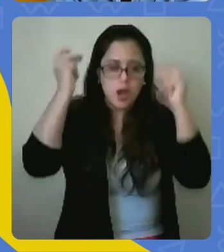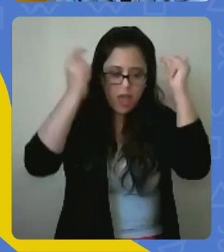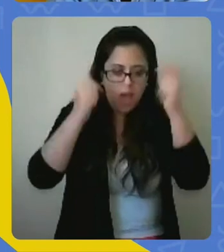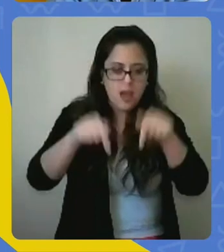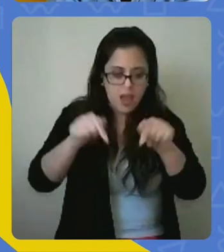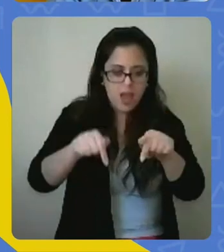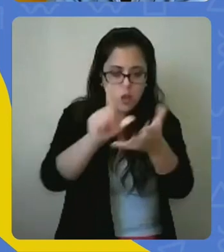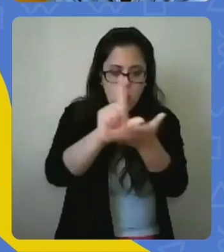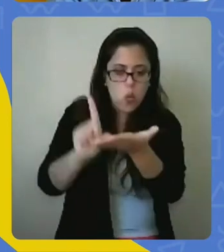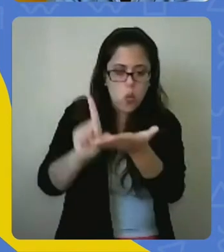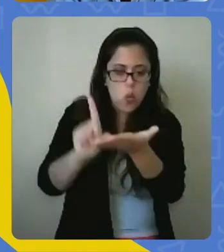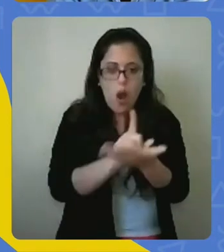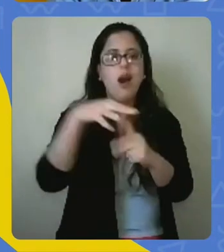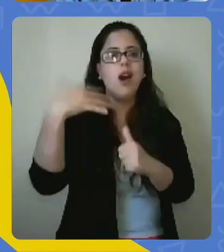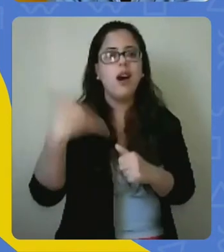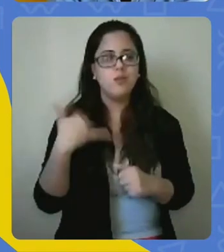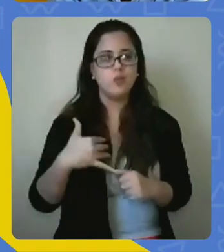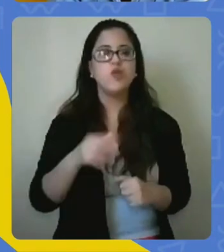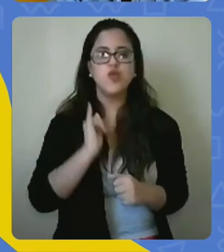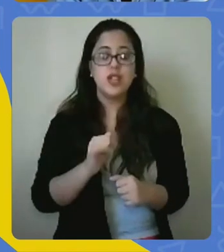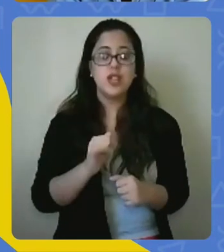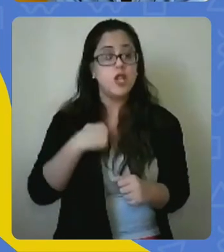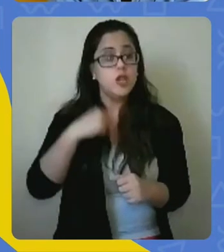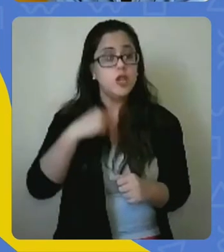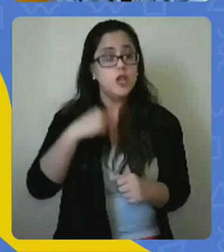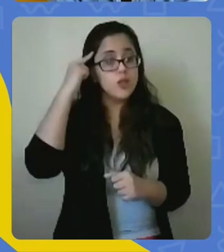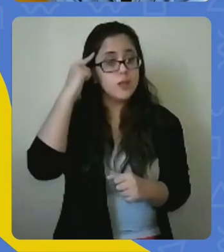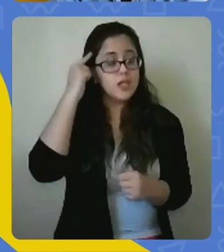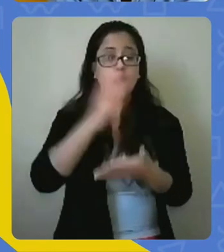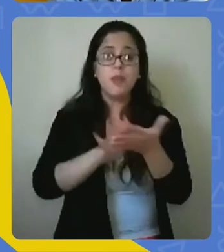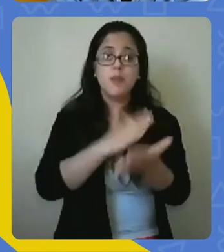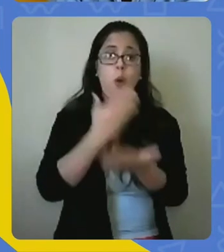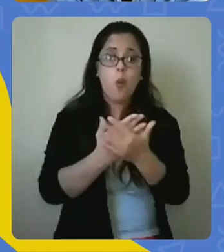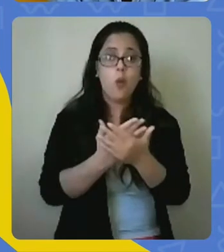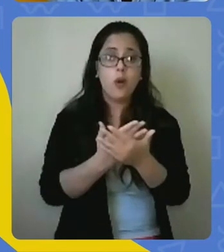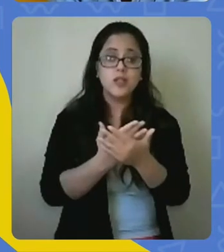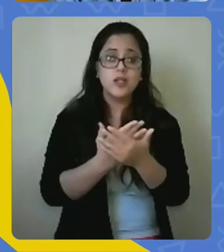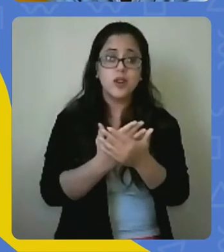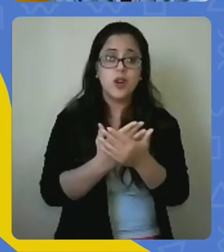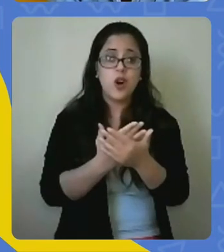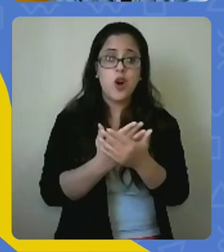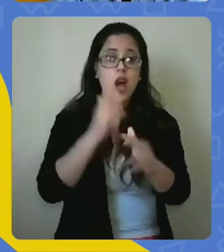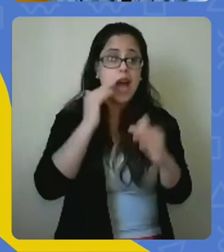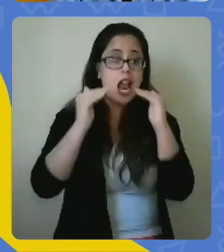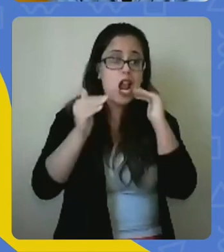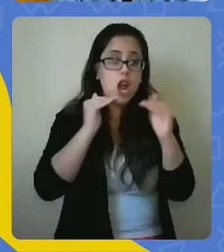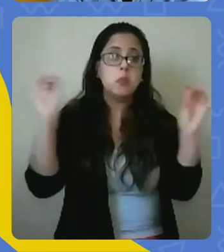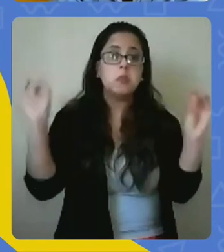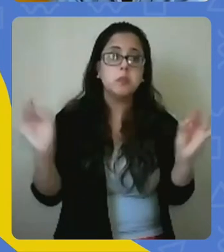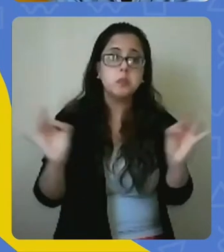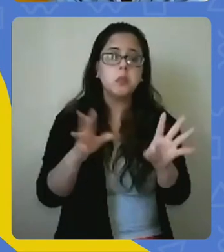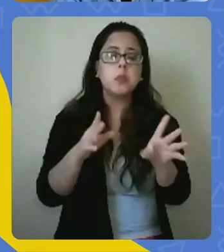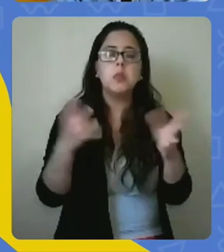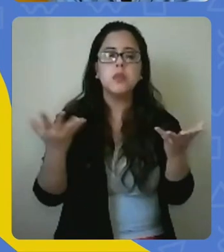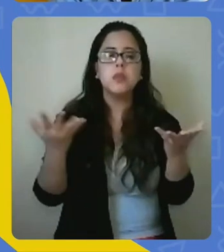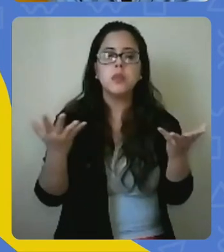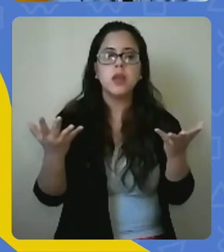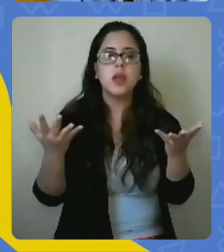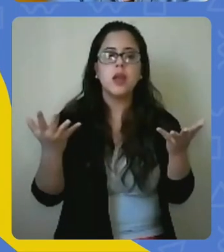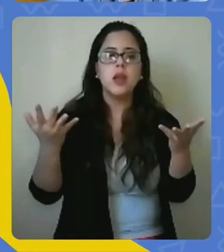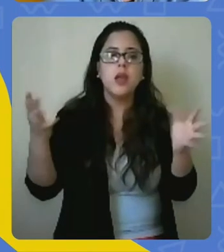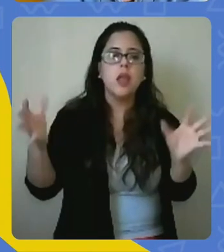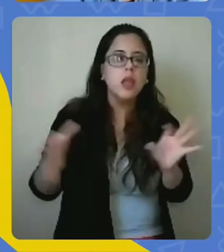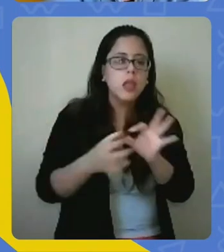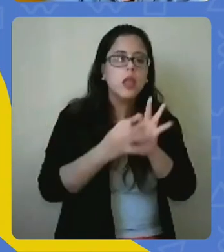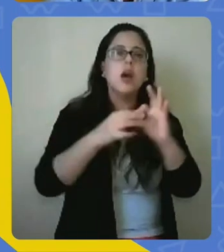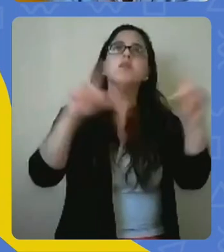es clave, ¿no? Creo que cuando uno cuando los chicos tal vez están conectados con, ¿no?, con la televisión, la